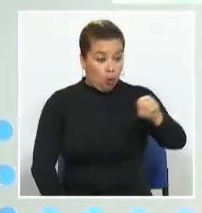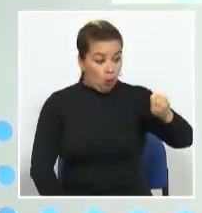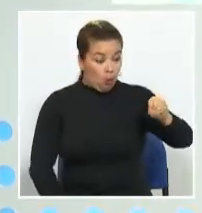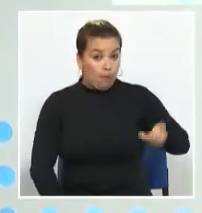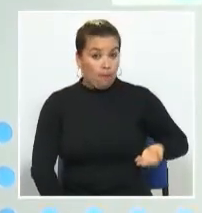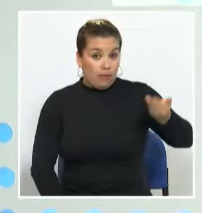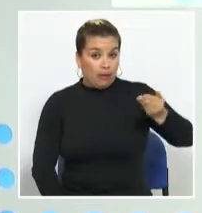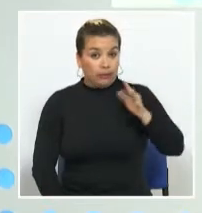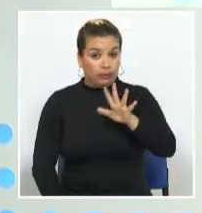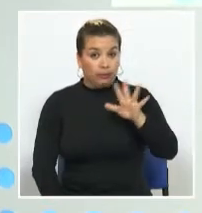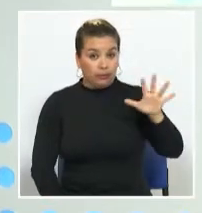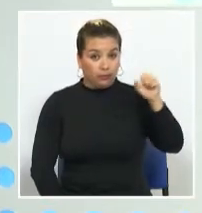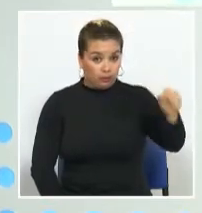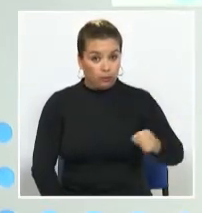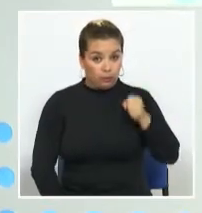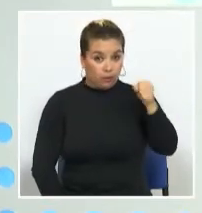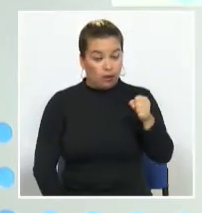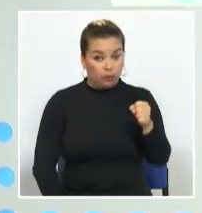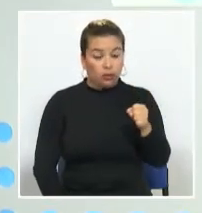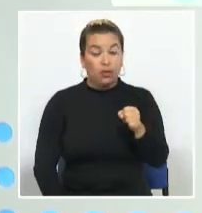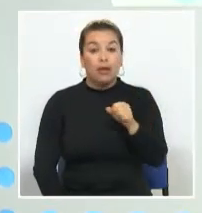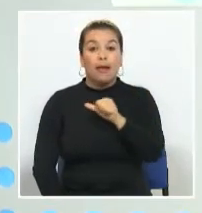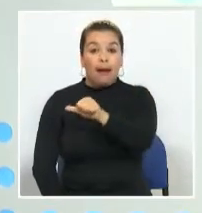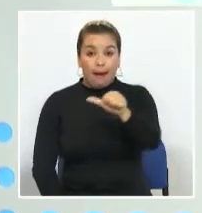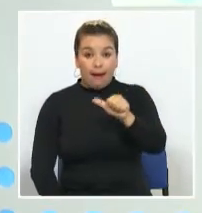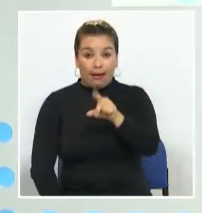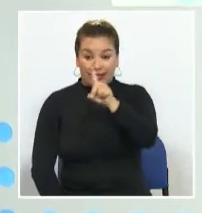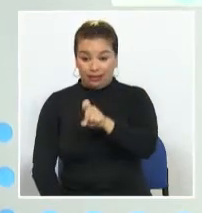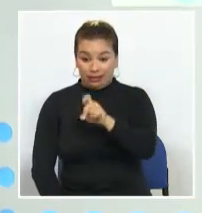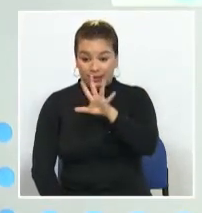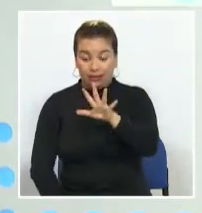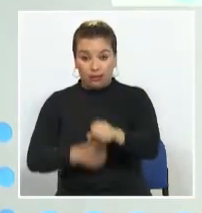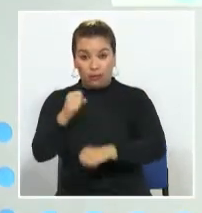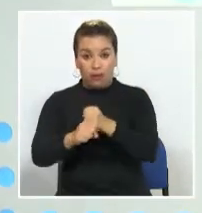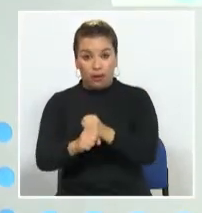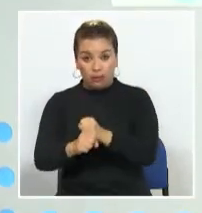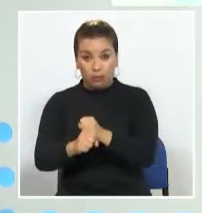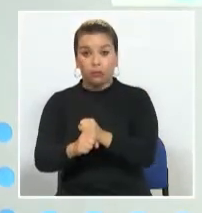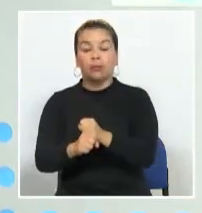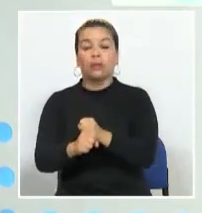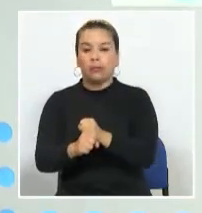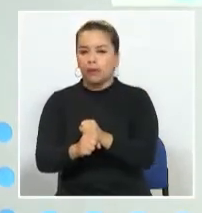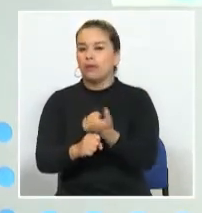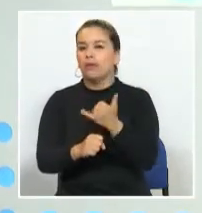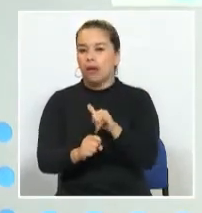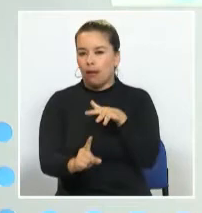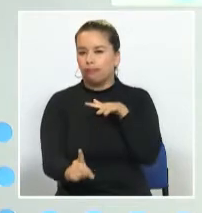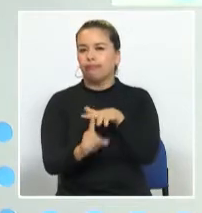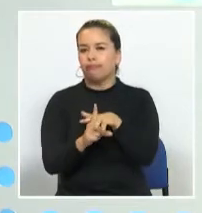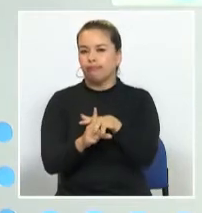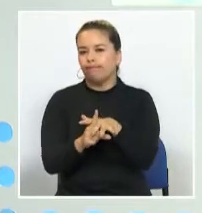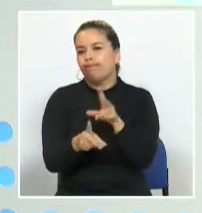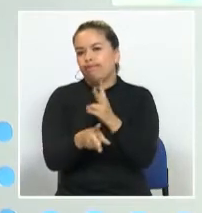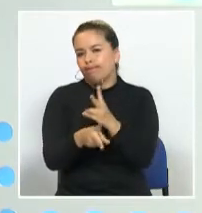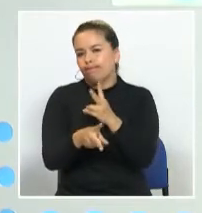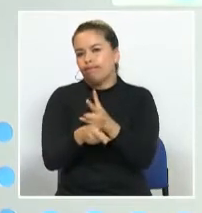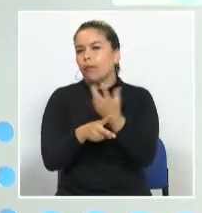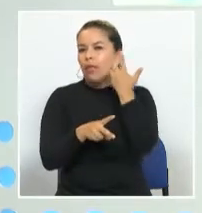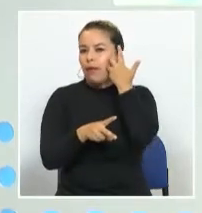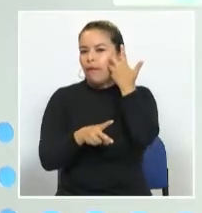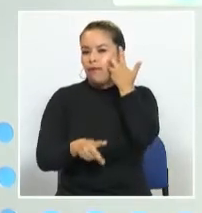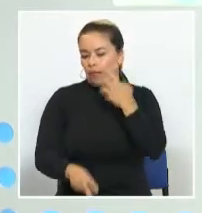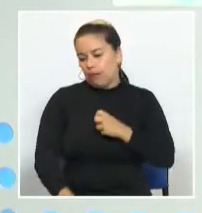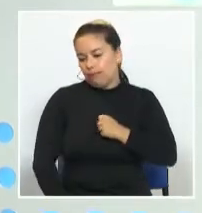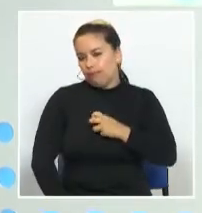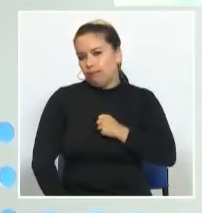y mujeres por encima de los 65 años, somos ya propensos a sufrir de enfermedades cardiovasculares por el